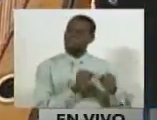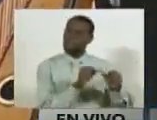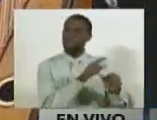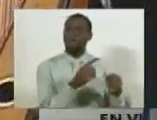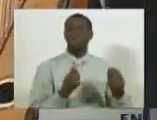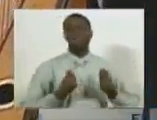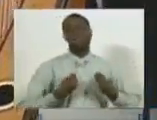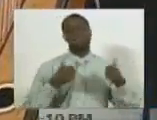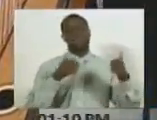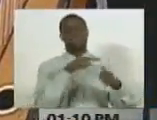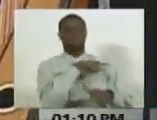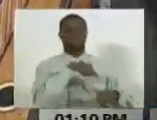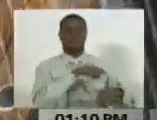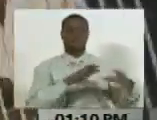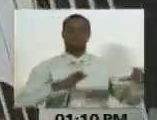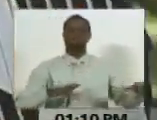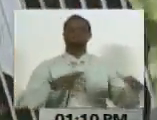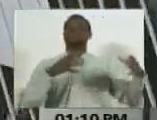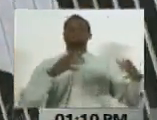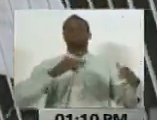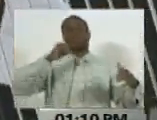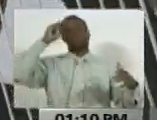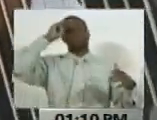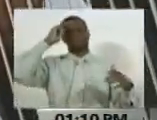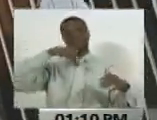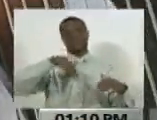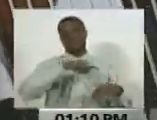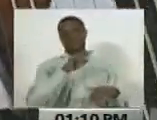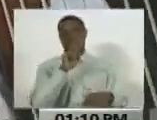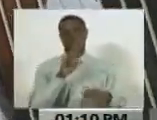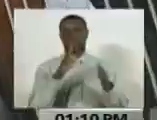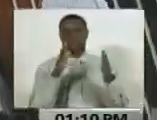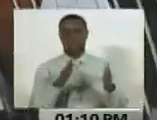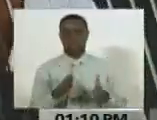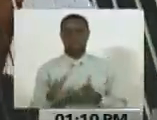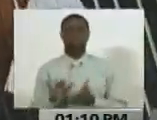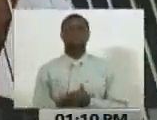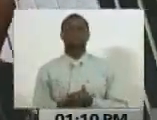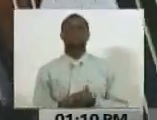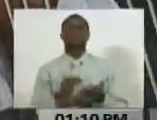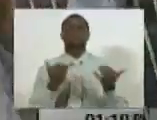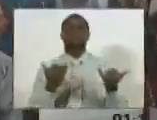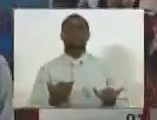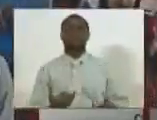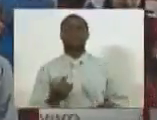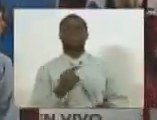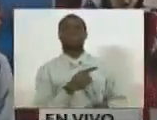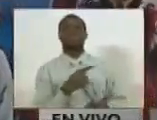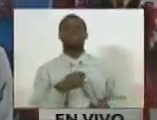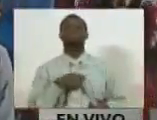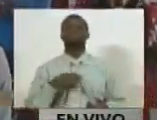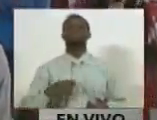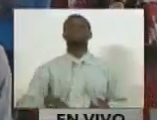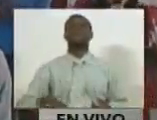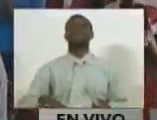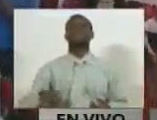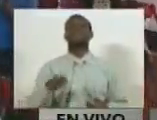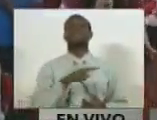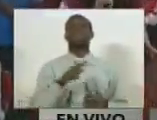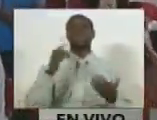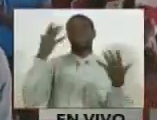del magisterio venezolano. Allí pueden observar entonces al presidente saludando a